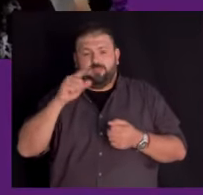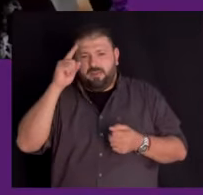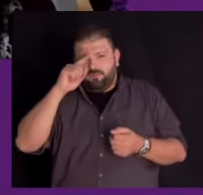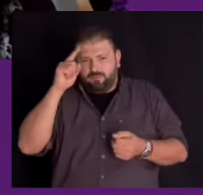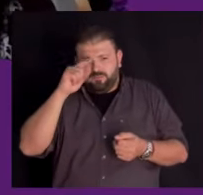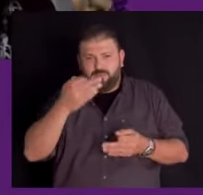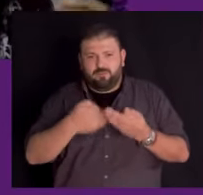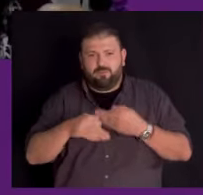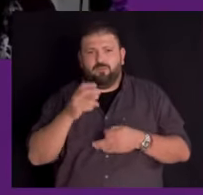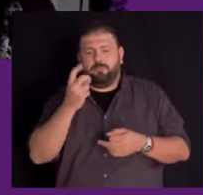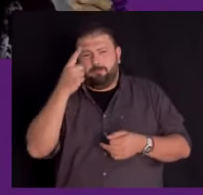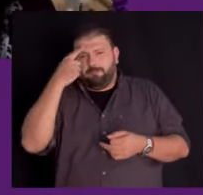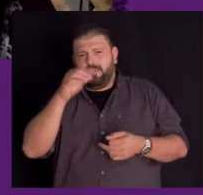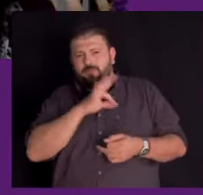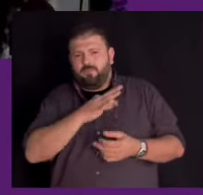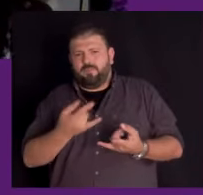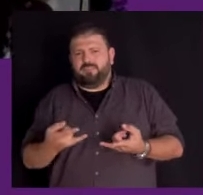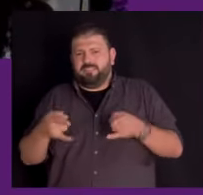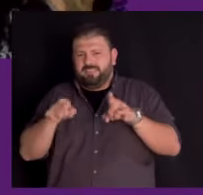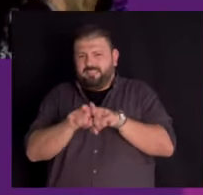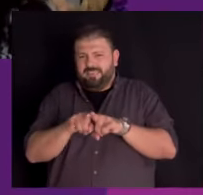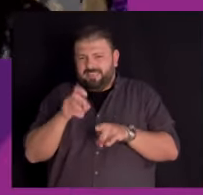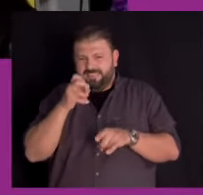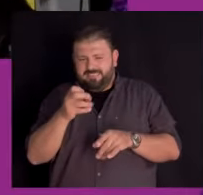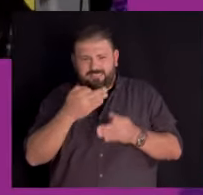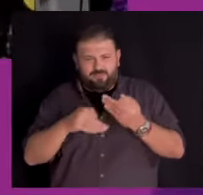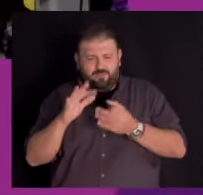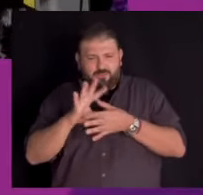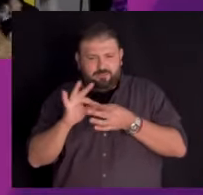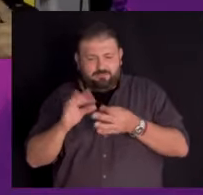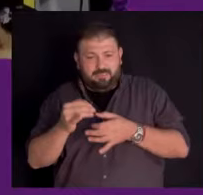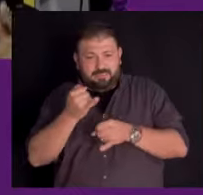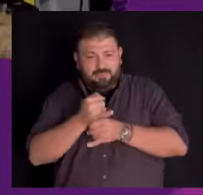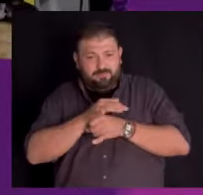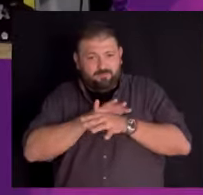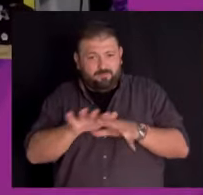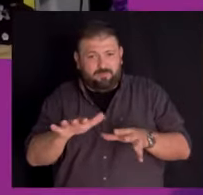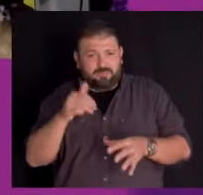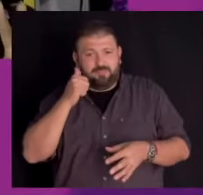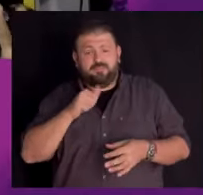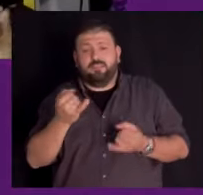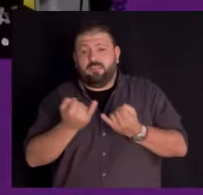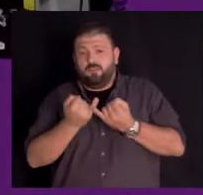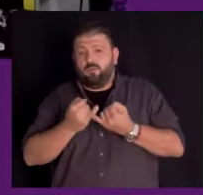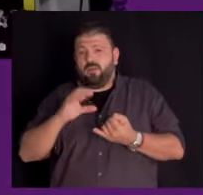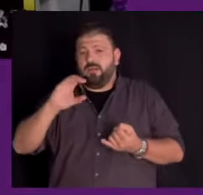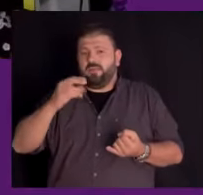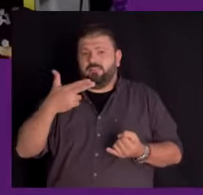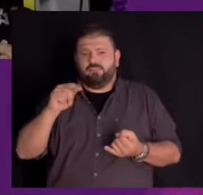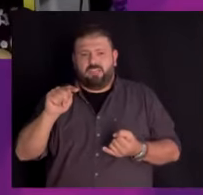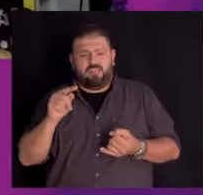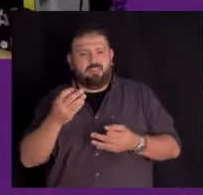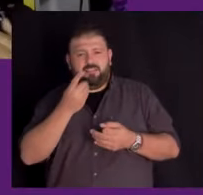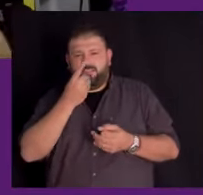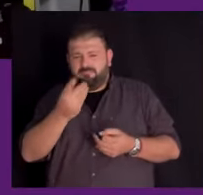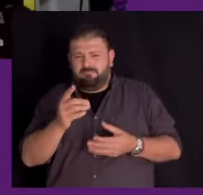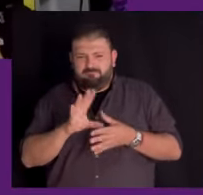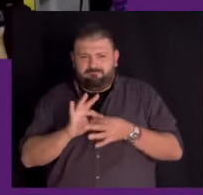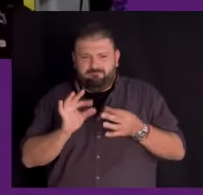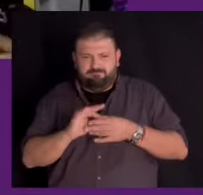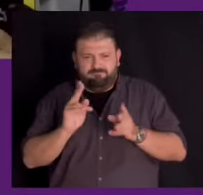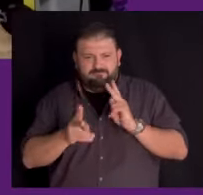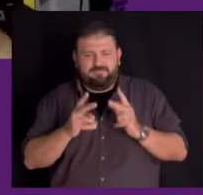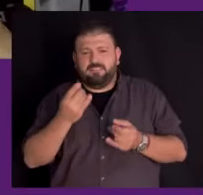poder cerrar con este broche de oro, con toda esta información, que de hecho en el chat, déjenme platicarles que nos